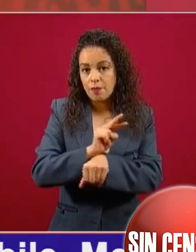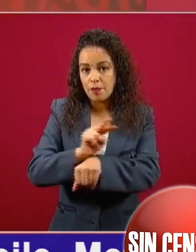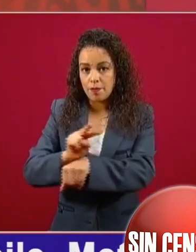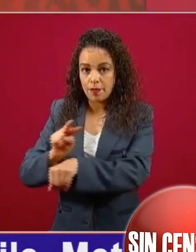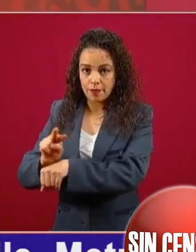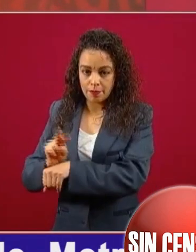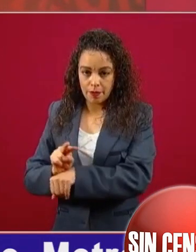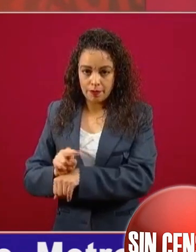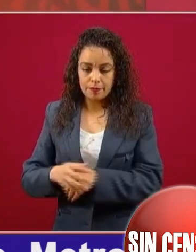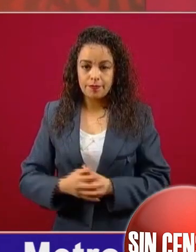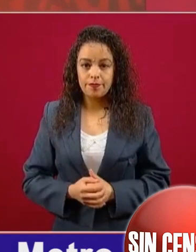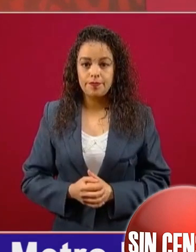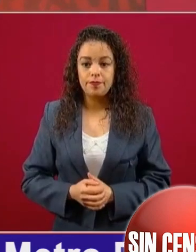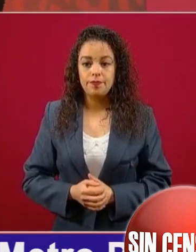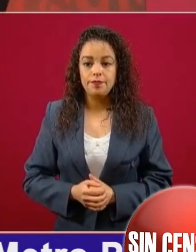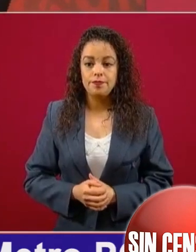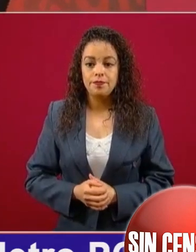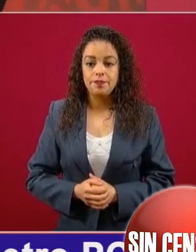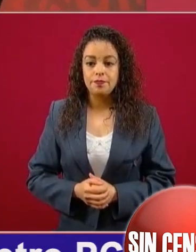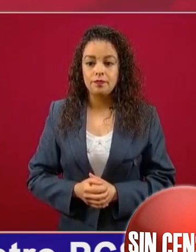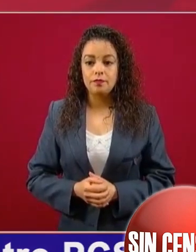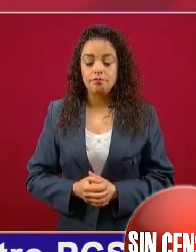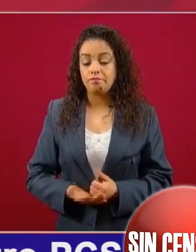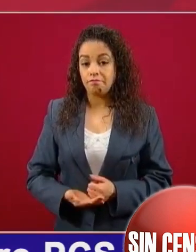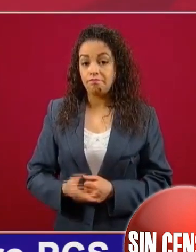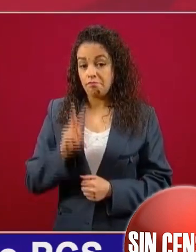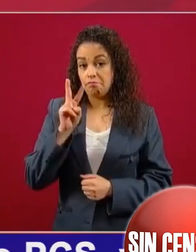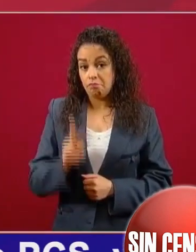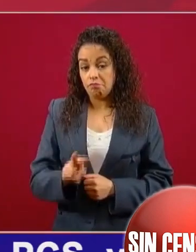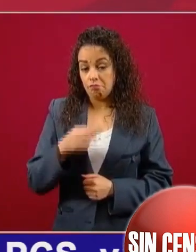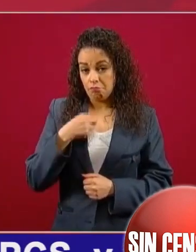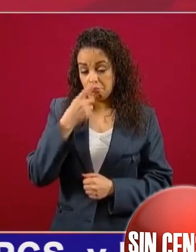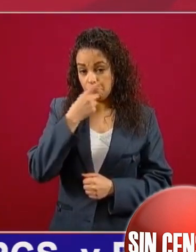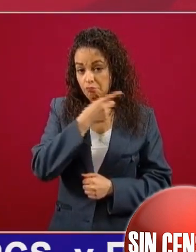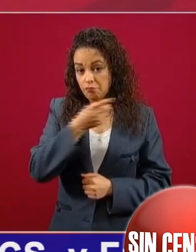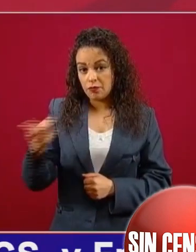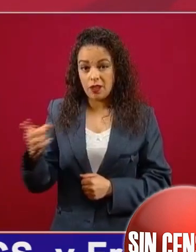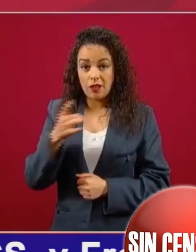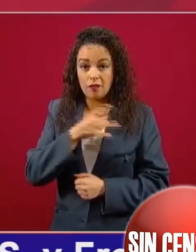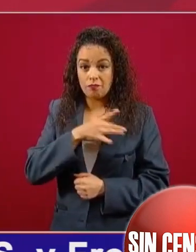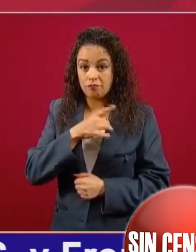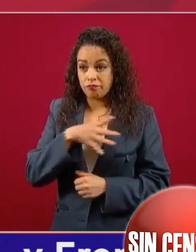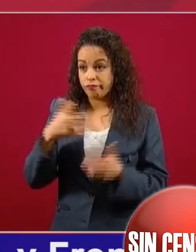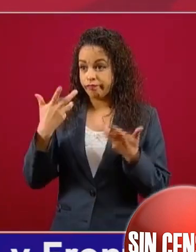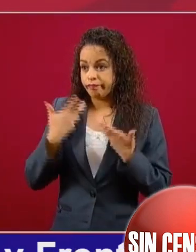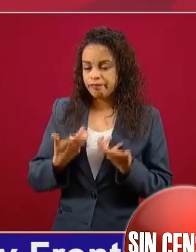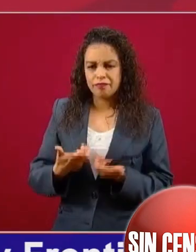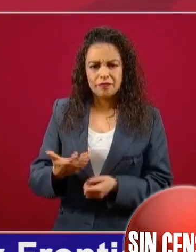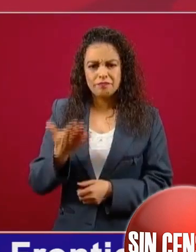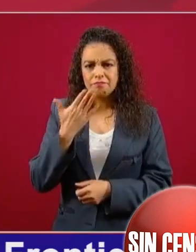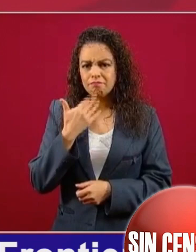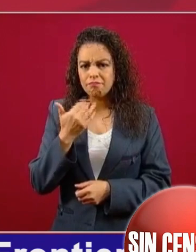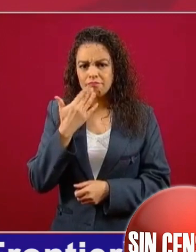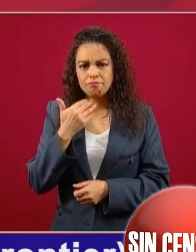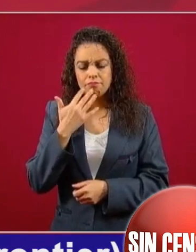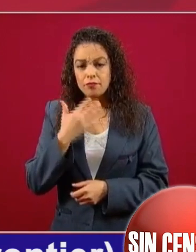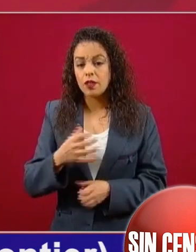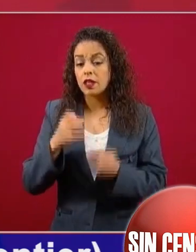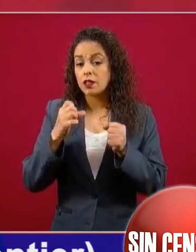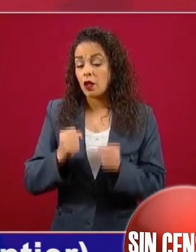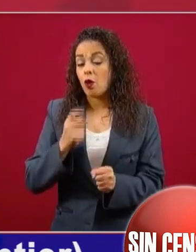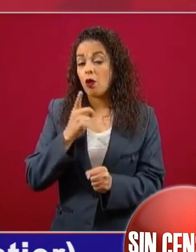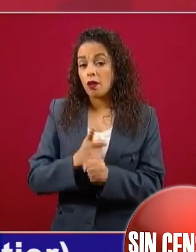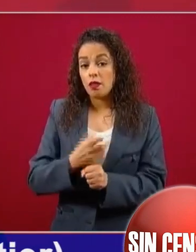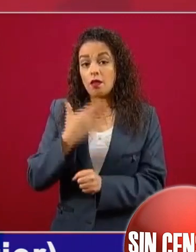De manera que no hay nada que temer, se va a regresar con toda seguridad, con todo